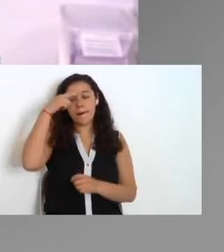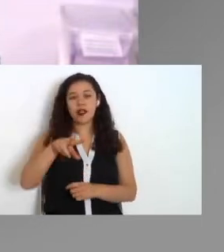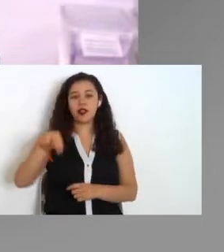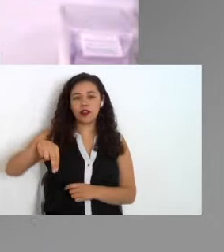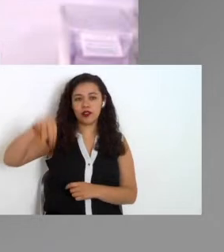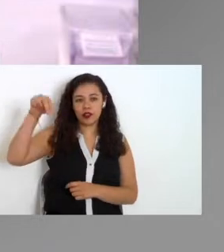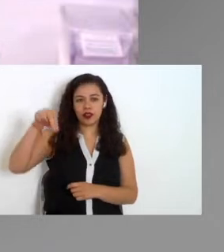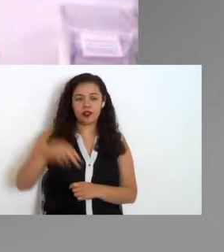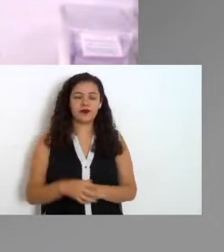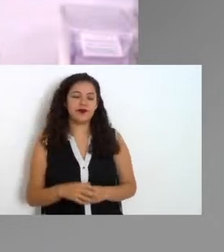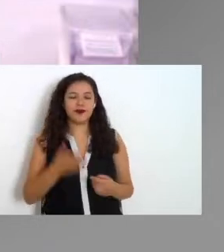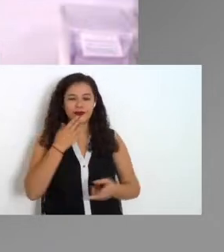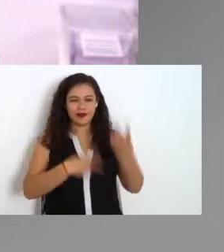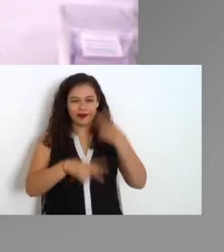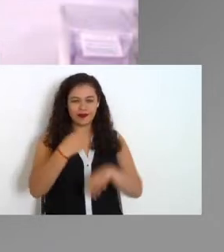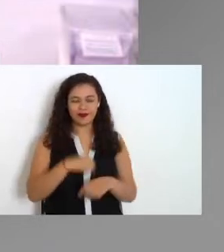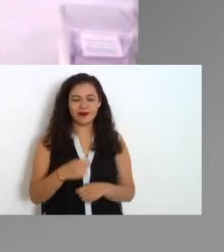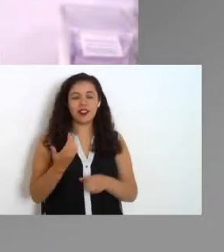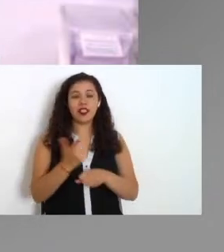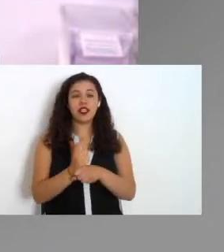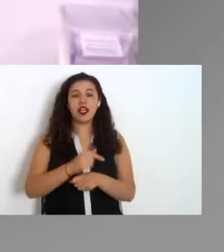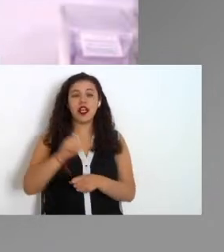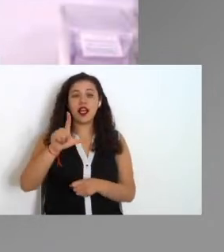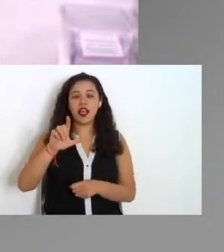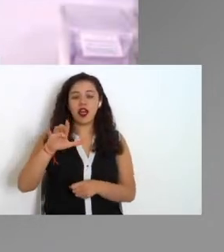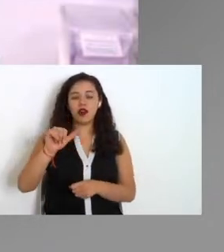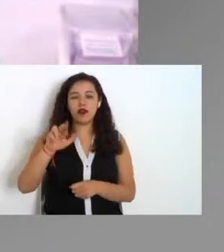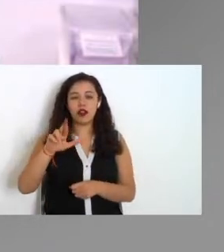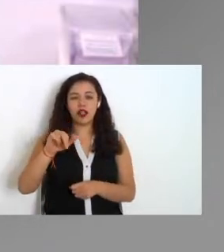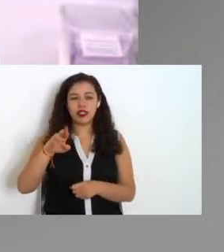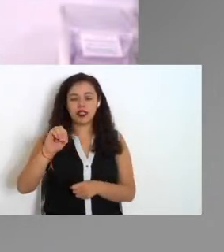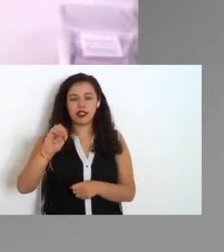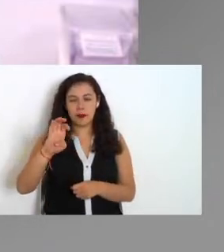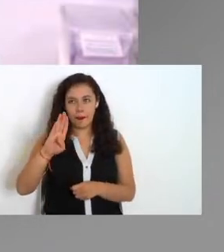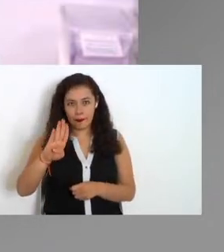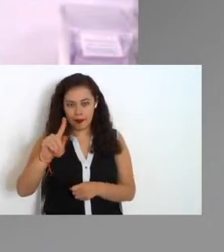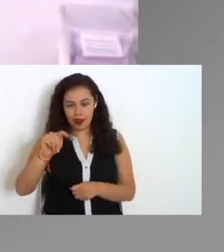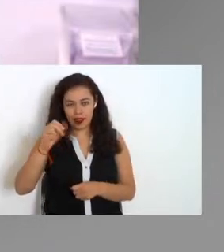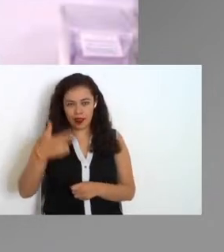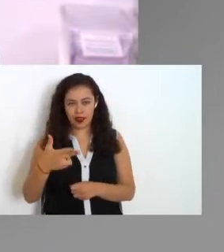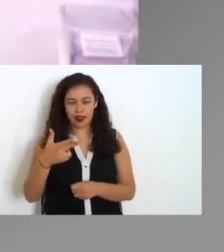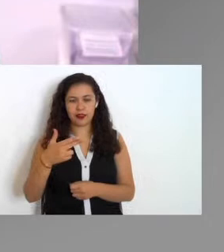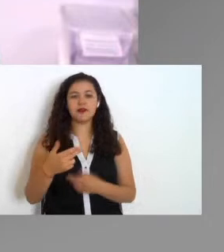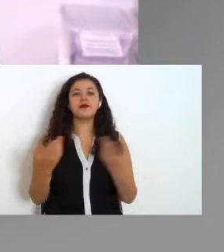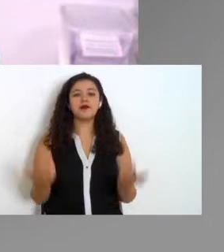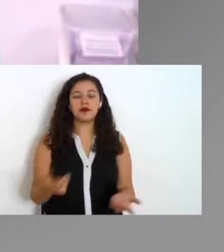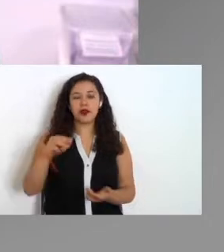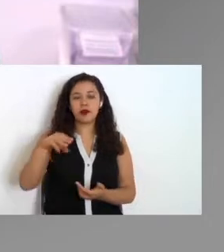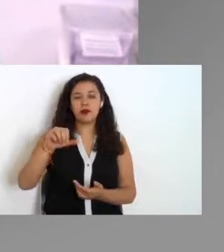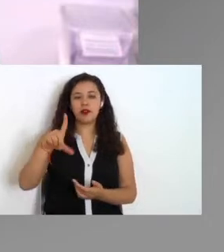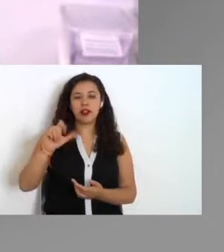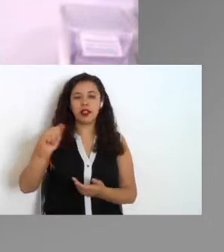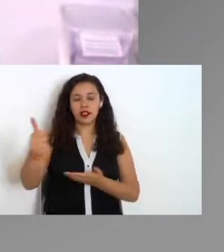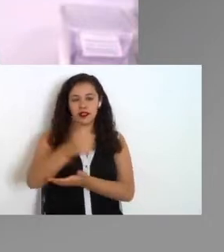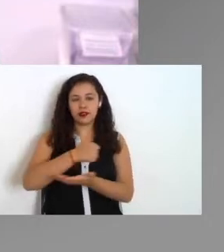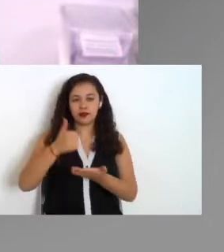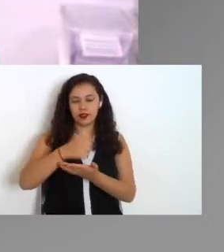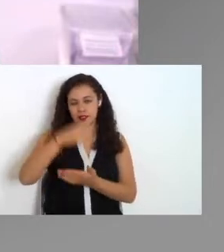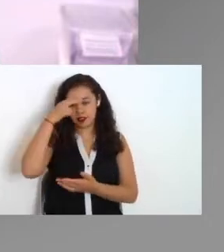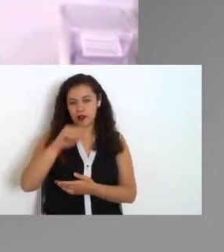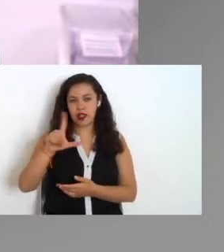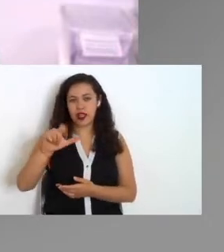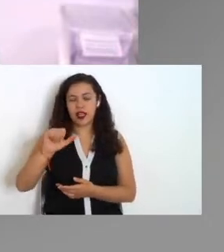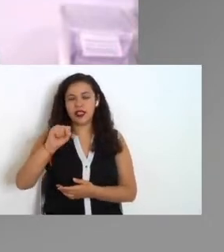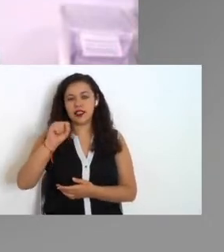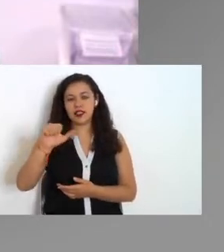licenciada Laura Lisbeth Bermejo Molina es licenciada en Derecho por la Universidad de La Salle, Campus Ciudad de México. Es presidenta de Libre